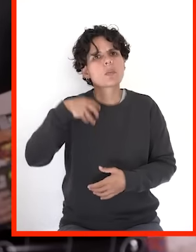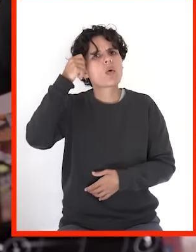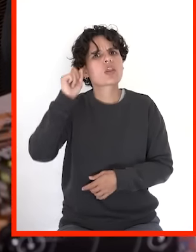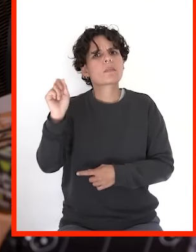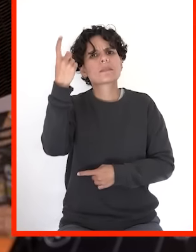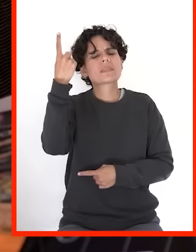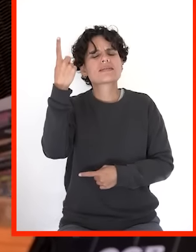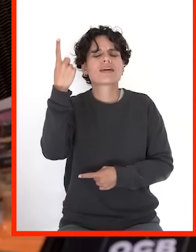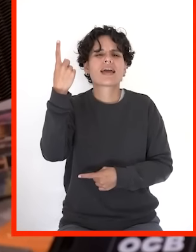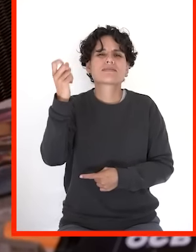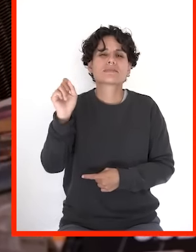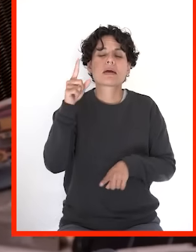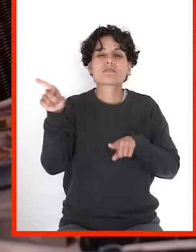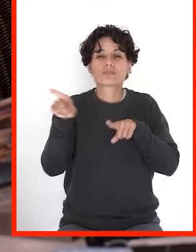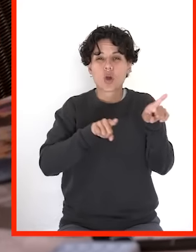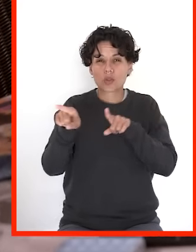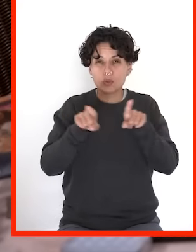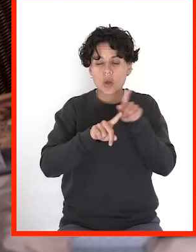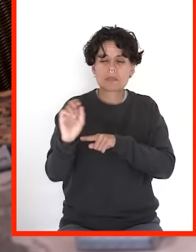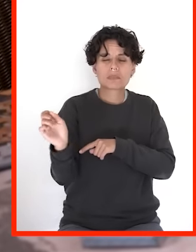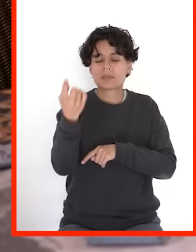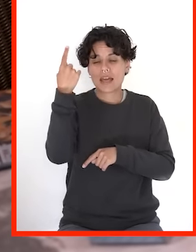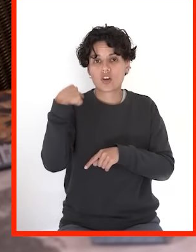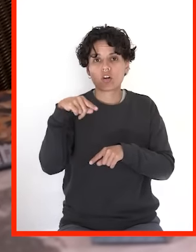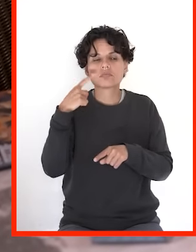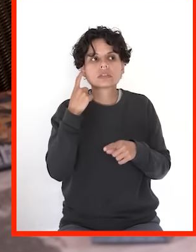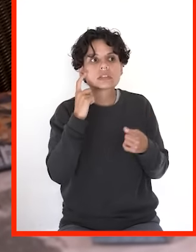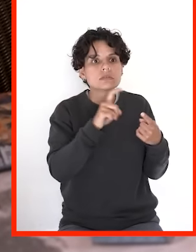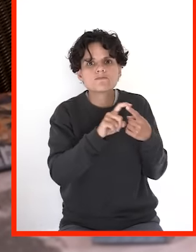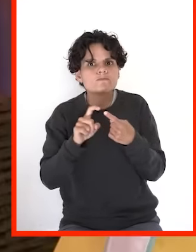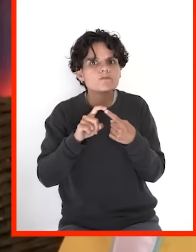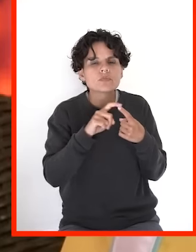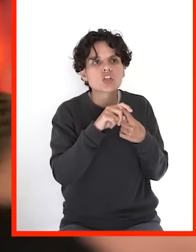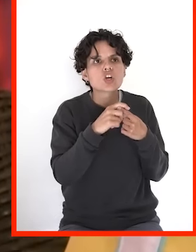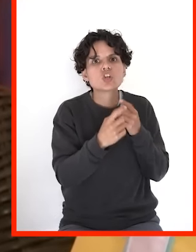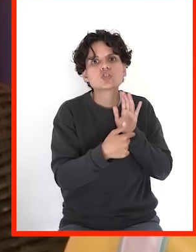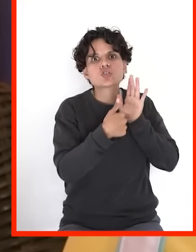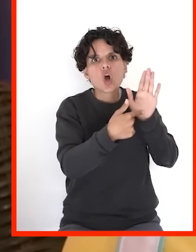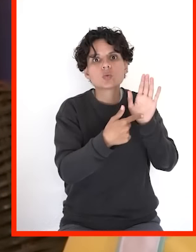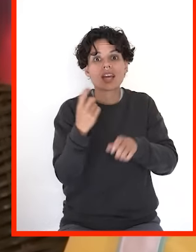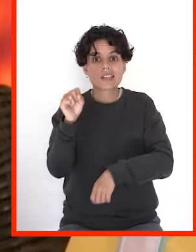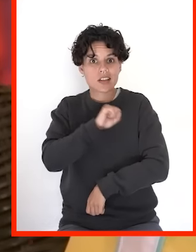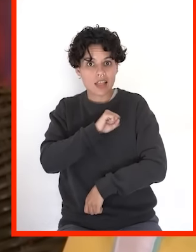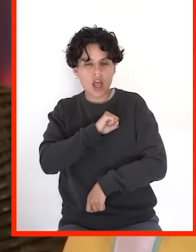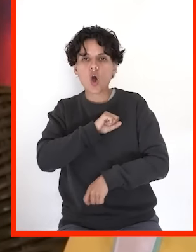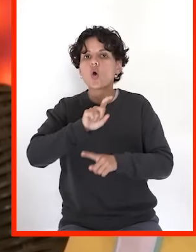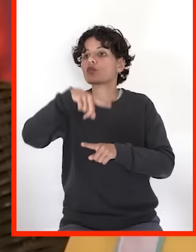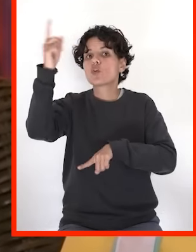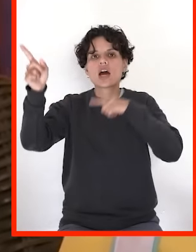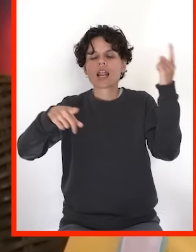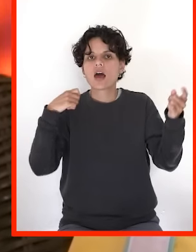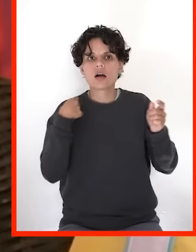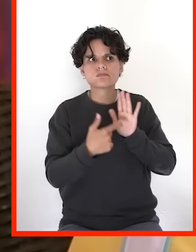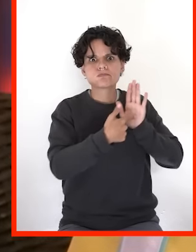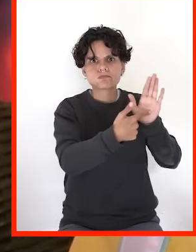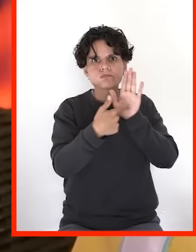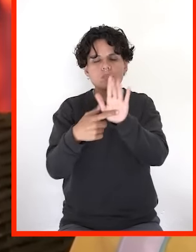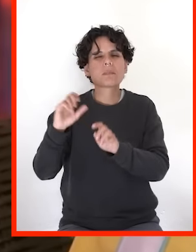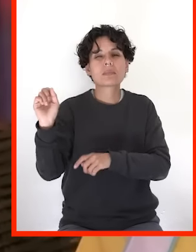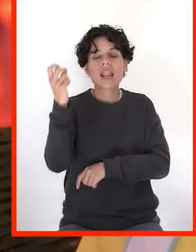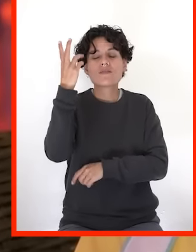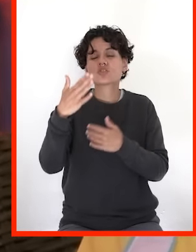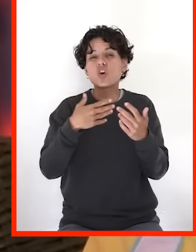como nuestro primer manager, fue la primera persona que nos sacó show afuera de Santiago. Todavía nos acordamos de que la primera vez que salimos a Santiago fue a Puerto